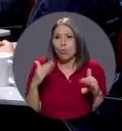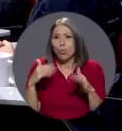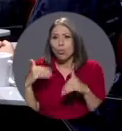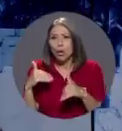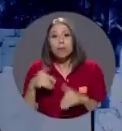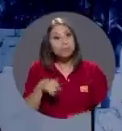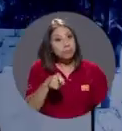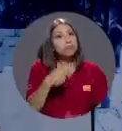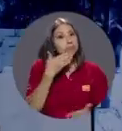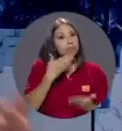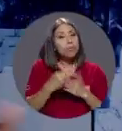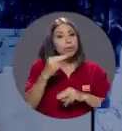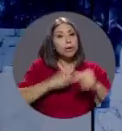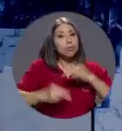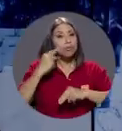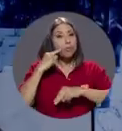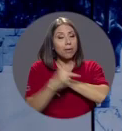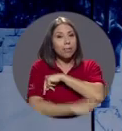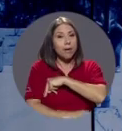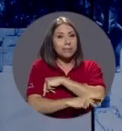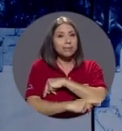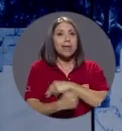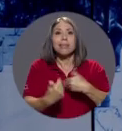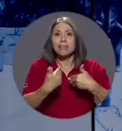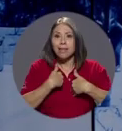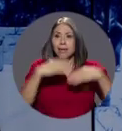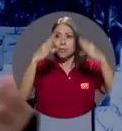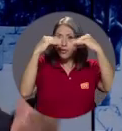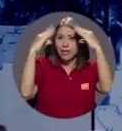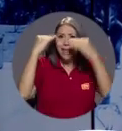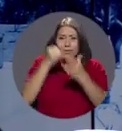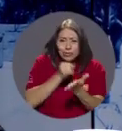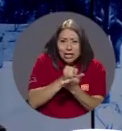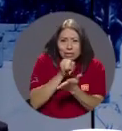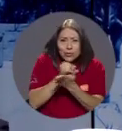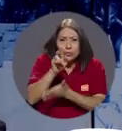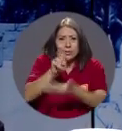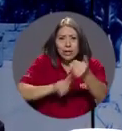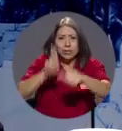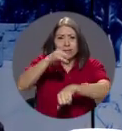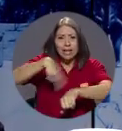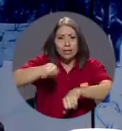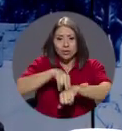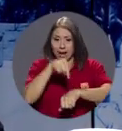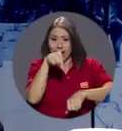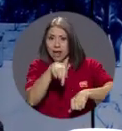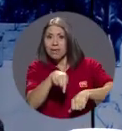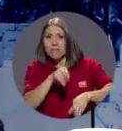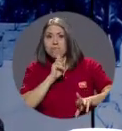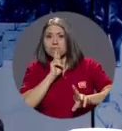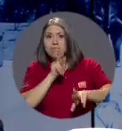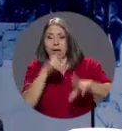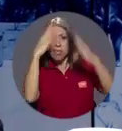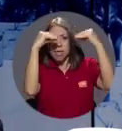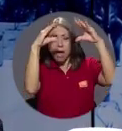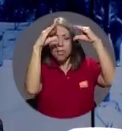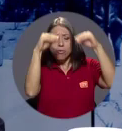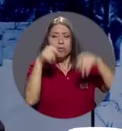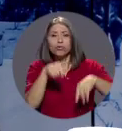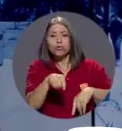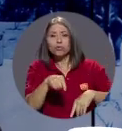un buen negocio, hasta un buen negocio para el país. Sí. Tenemos datos de estudios que hicimos en la Universidad Nacional,